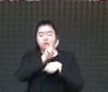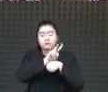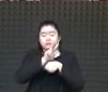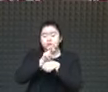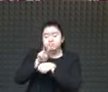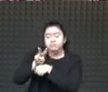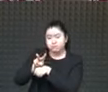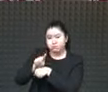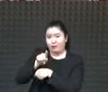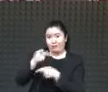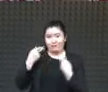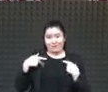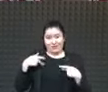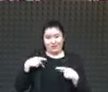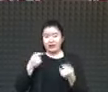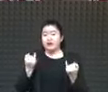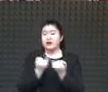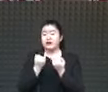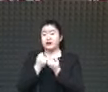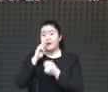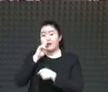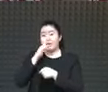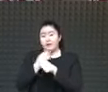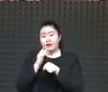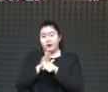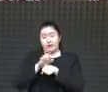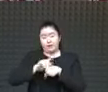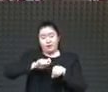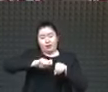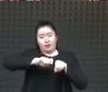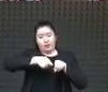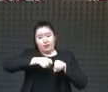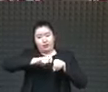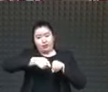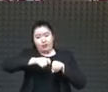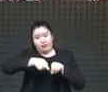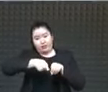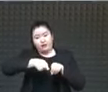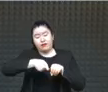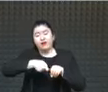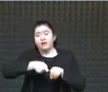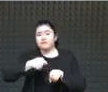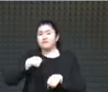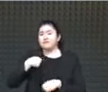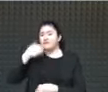e incluso los responsables de trabajar con los pernos Nelson. Nelson, quisiera saber,